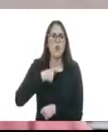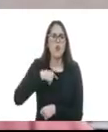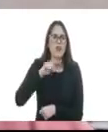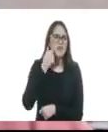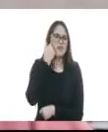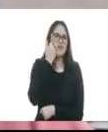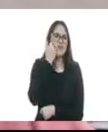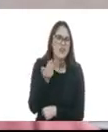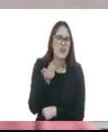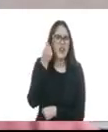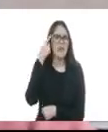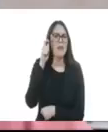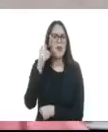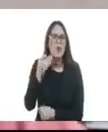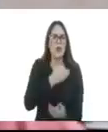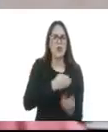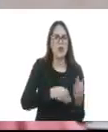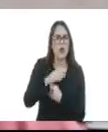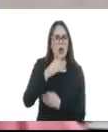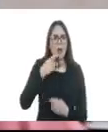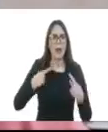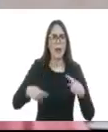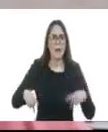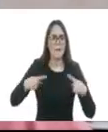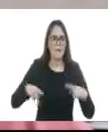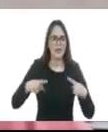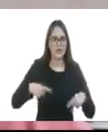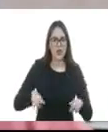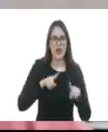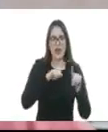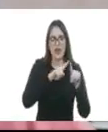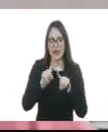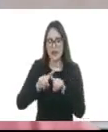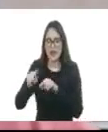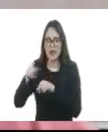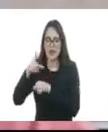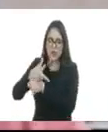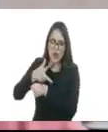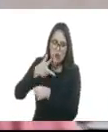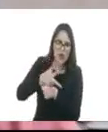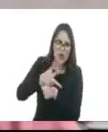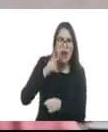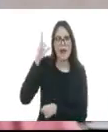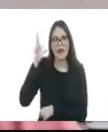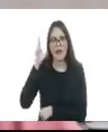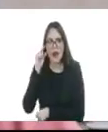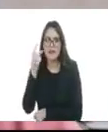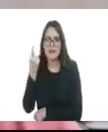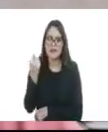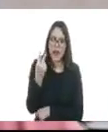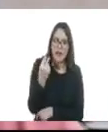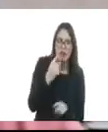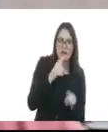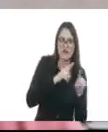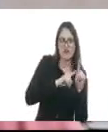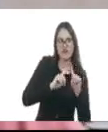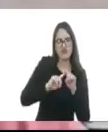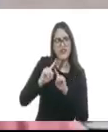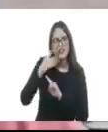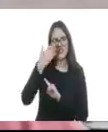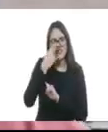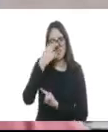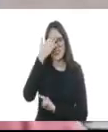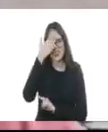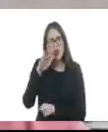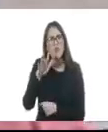personas de los medios se ocupen de difundir por qué es importante combatir la discriminación en